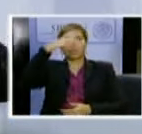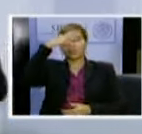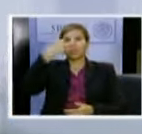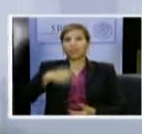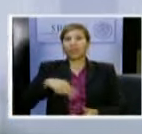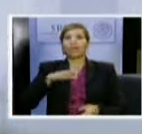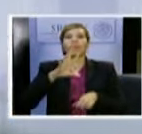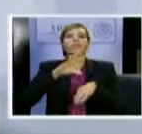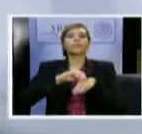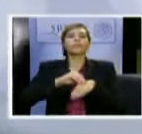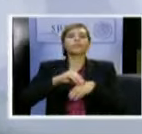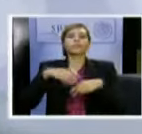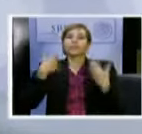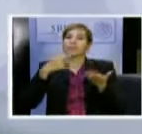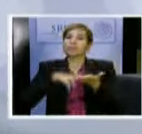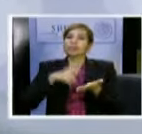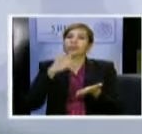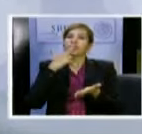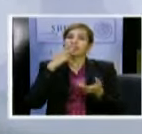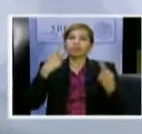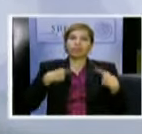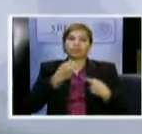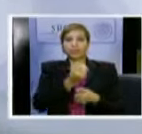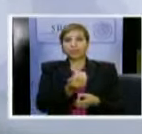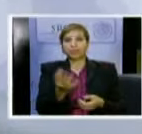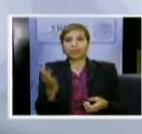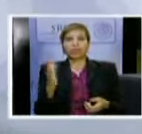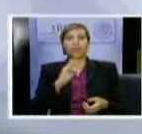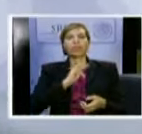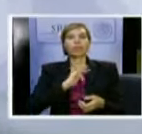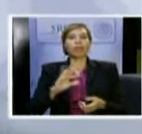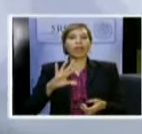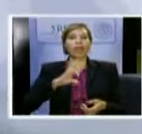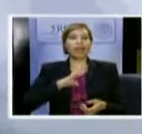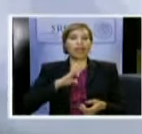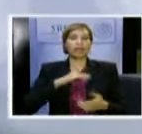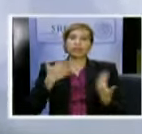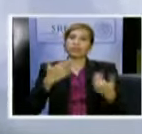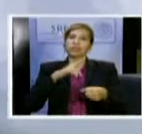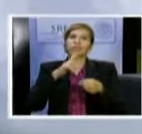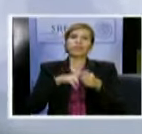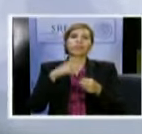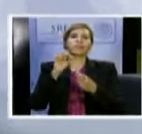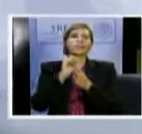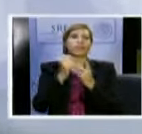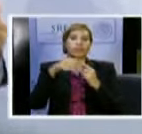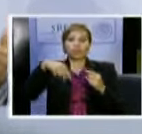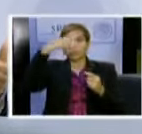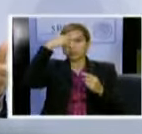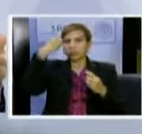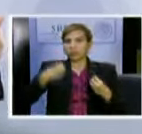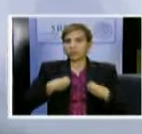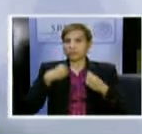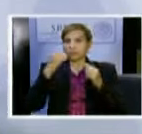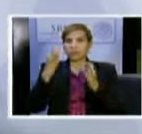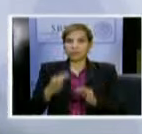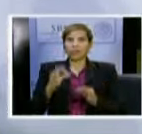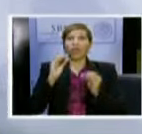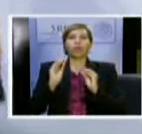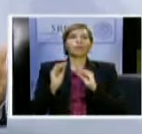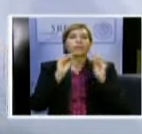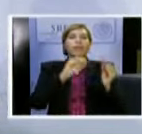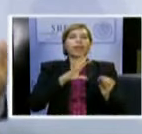dar un instrumento valiosísimo a nuestra gente para que pudieran regularizar su situación en México y para que